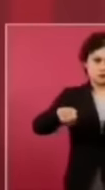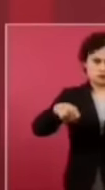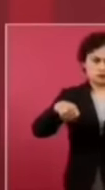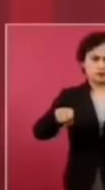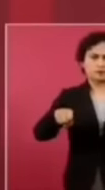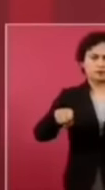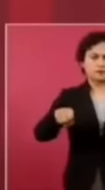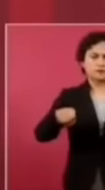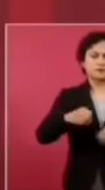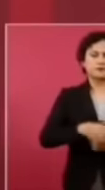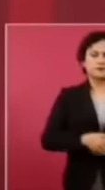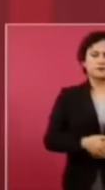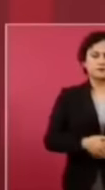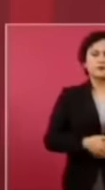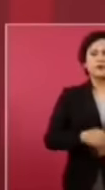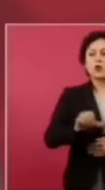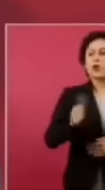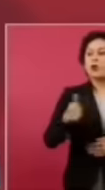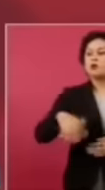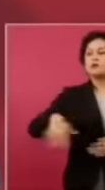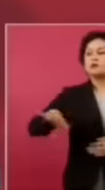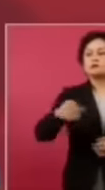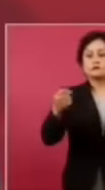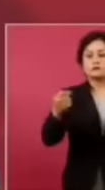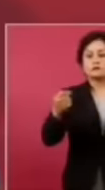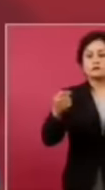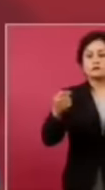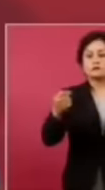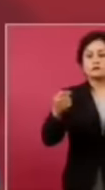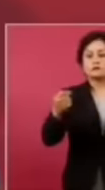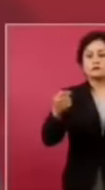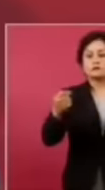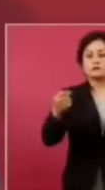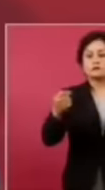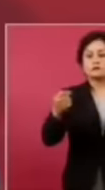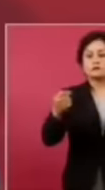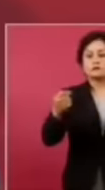y algunos vehículos no solamente unos